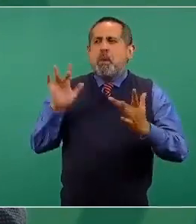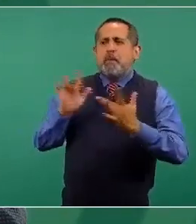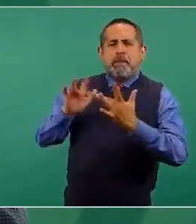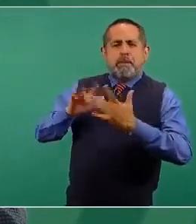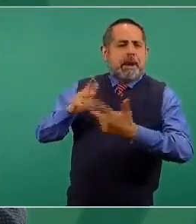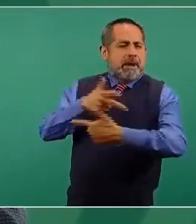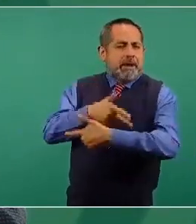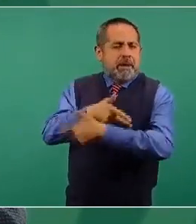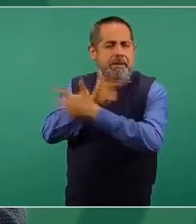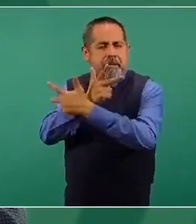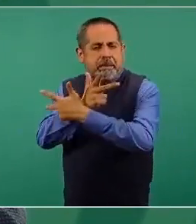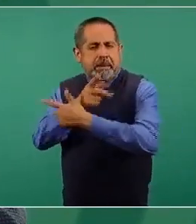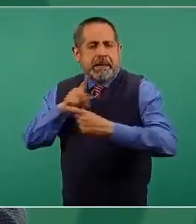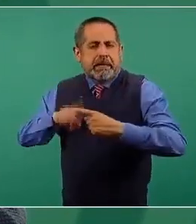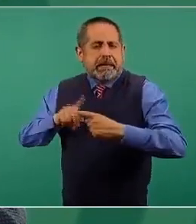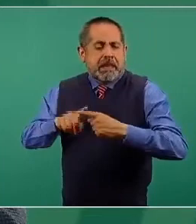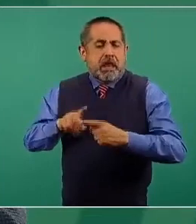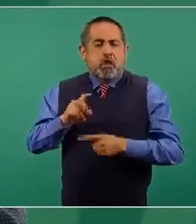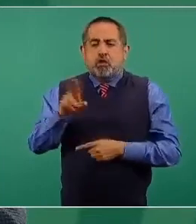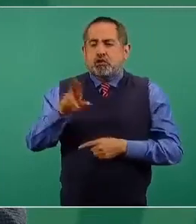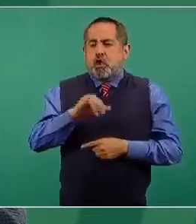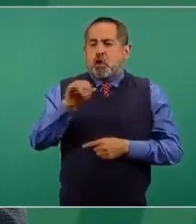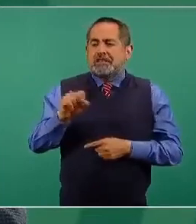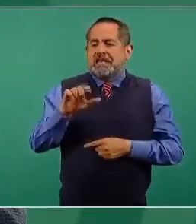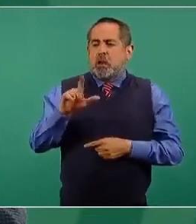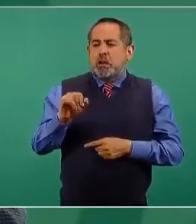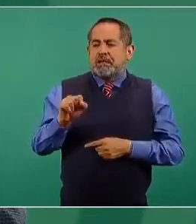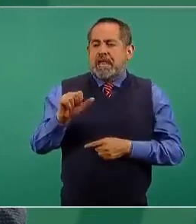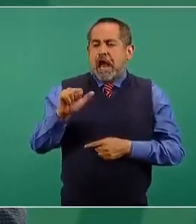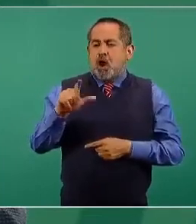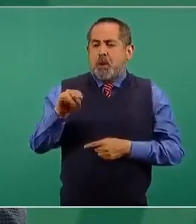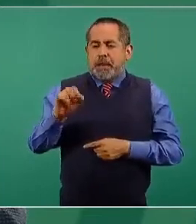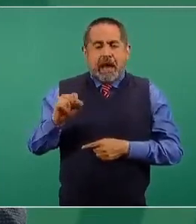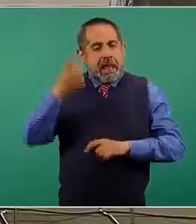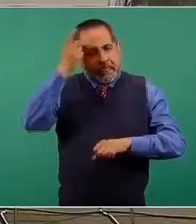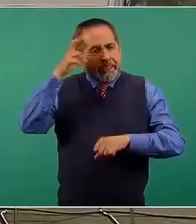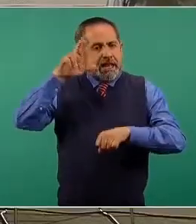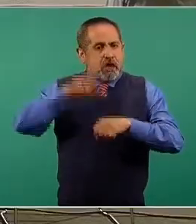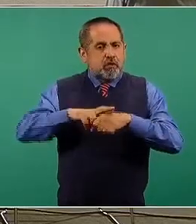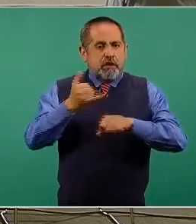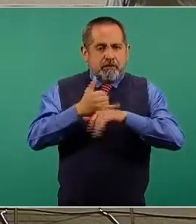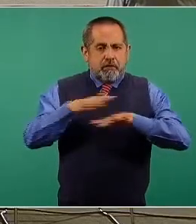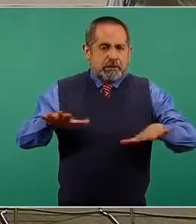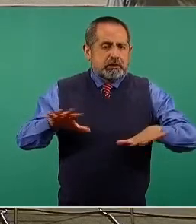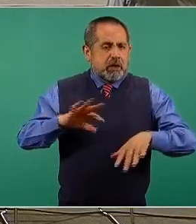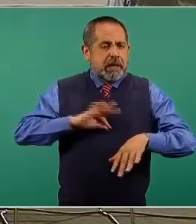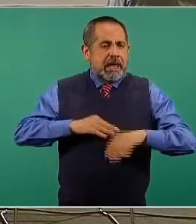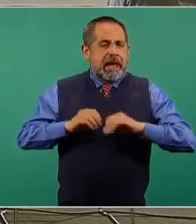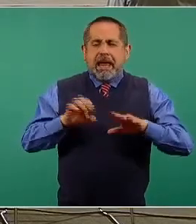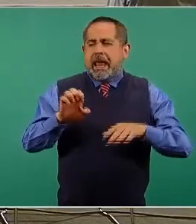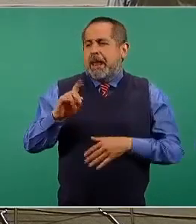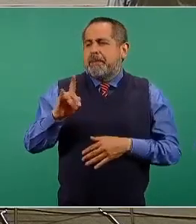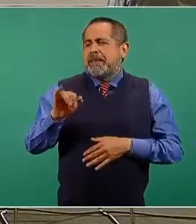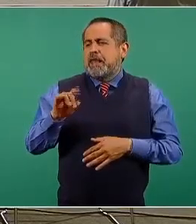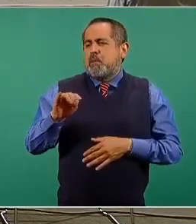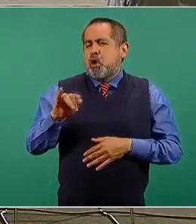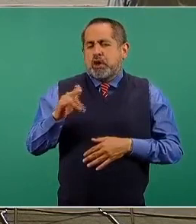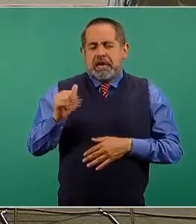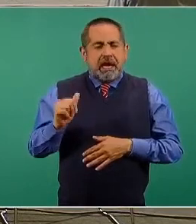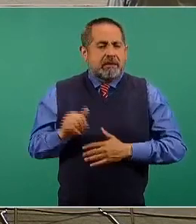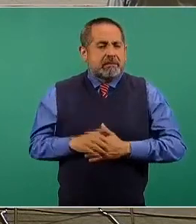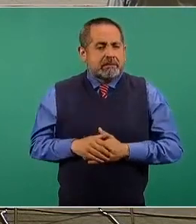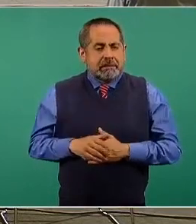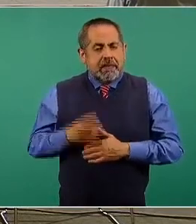acompañando vía remota el doctor José Luis Salomía Segarra, director de Información Epidemiológica, director